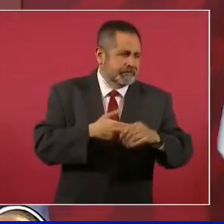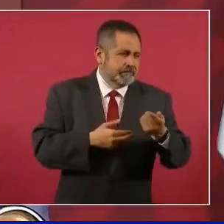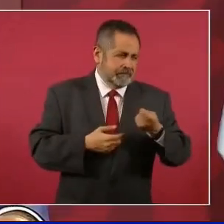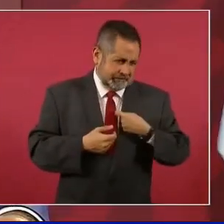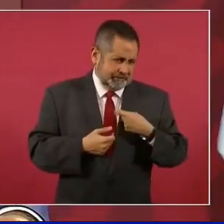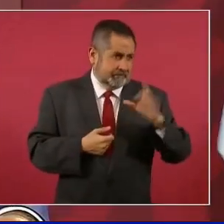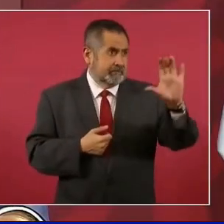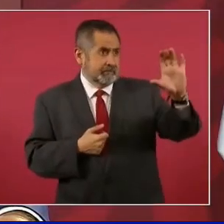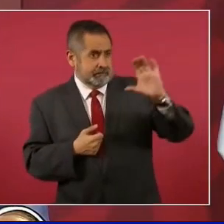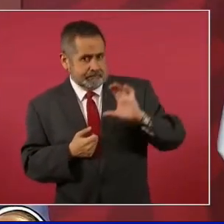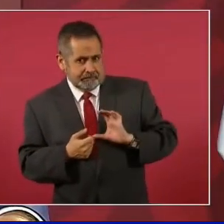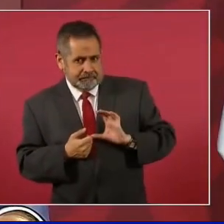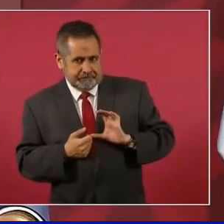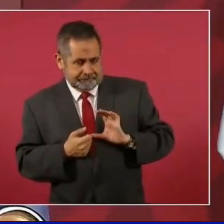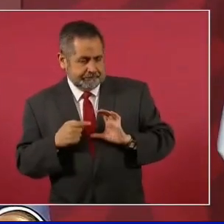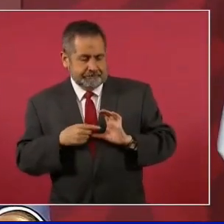recursos,